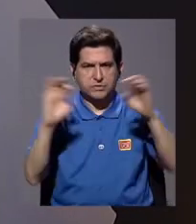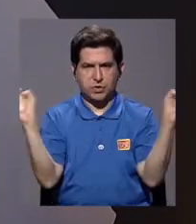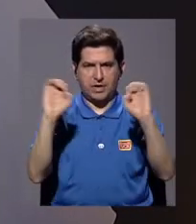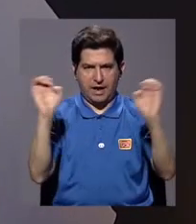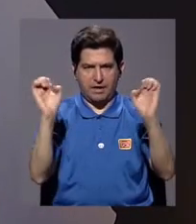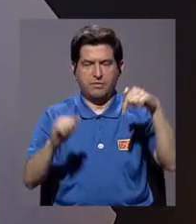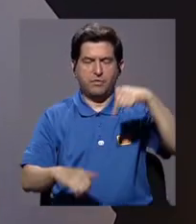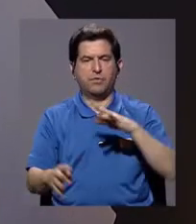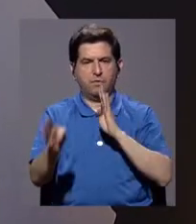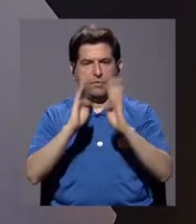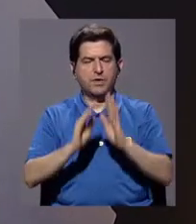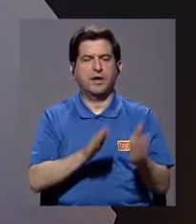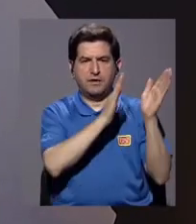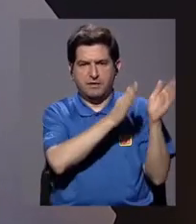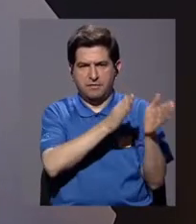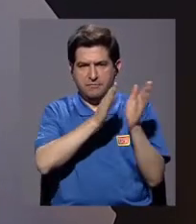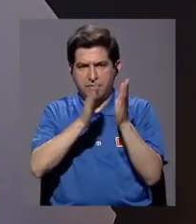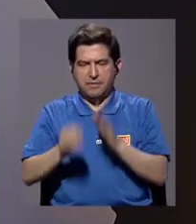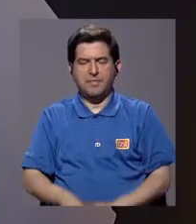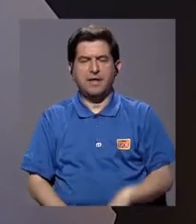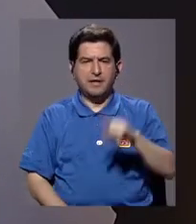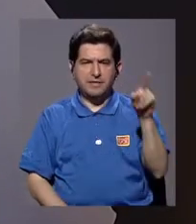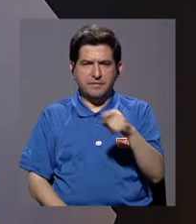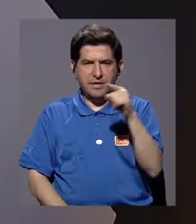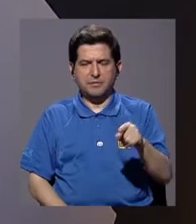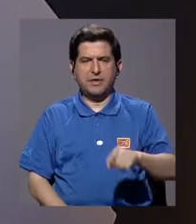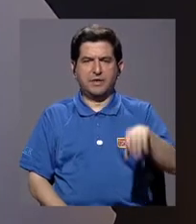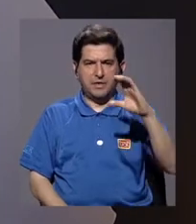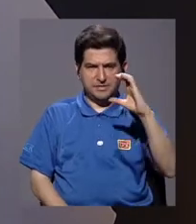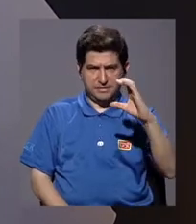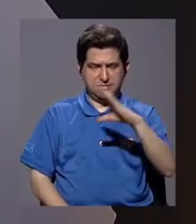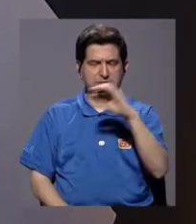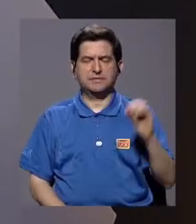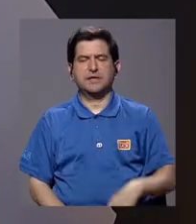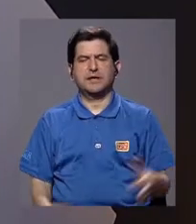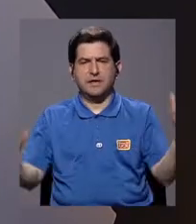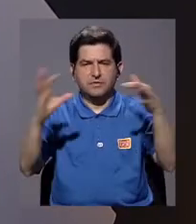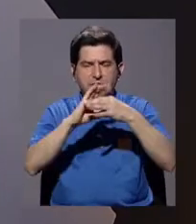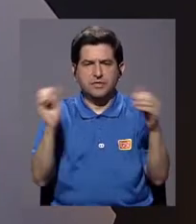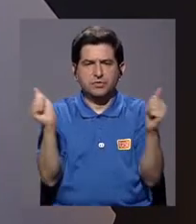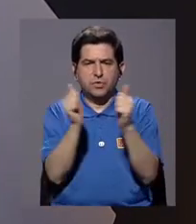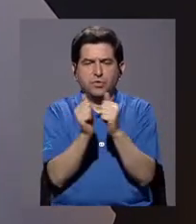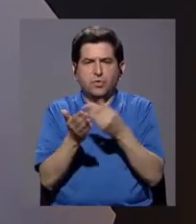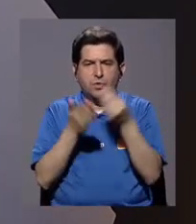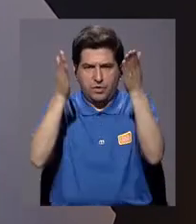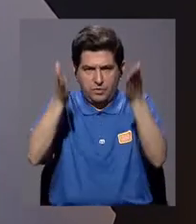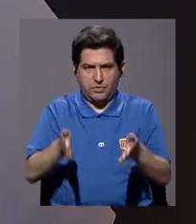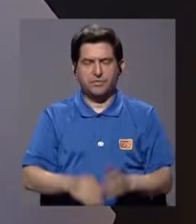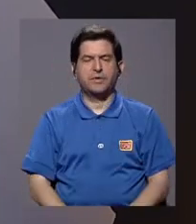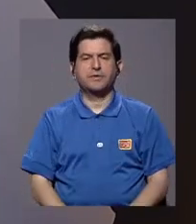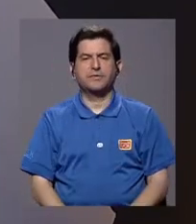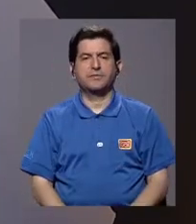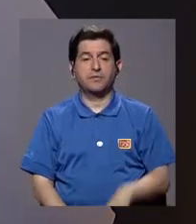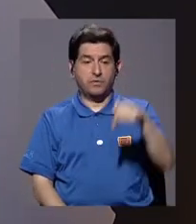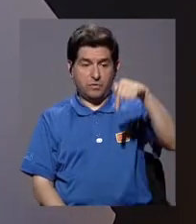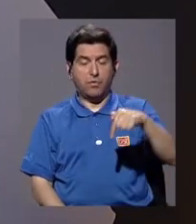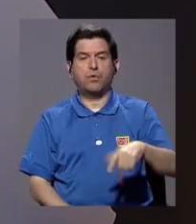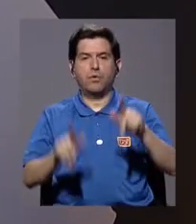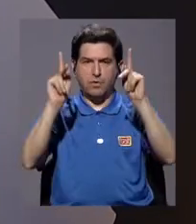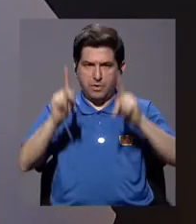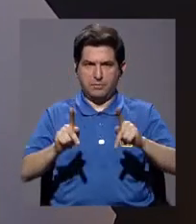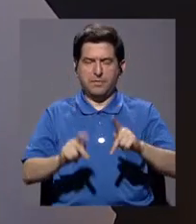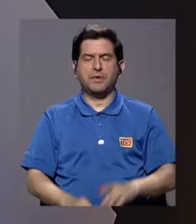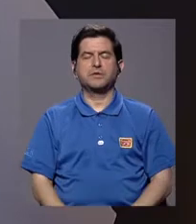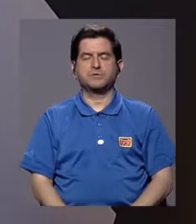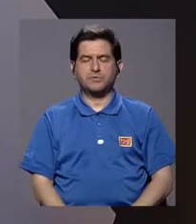energía y que hoy habla sobre los planes de descarbonización y la relación con el consumidor. Para eso creo que traemos